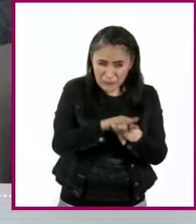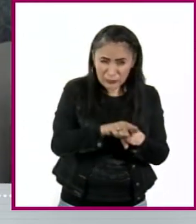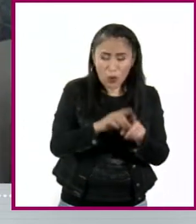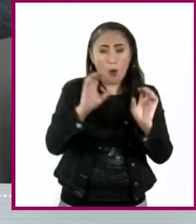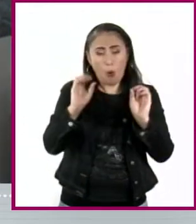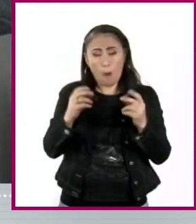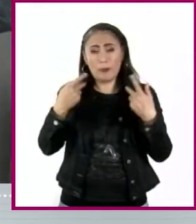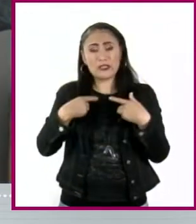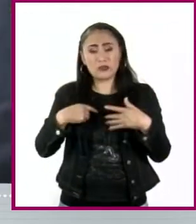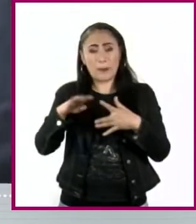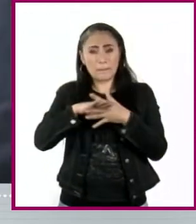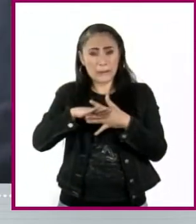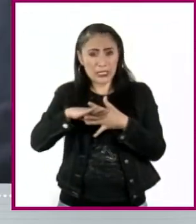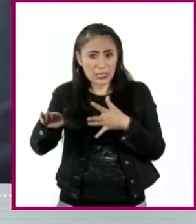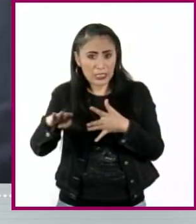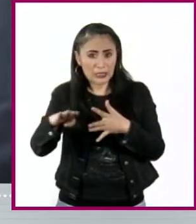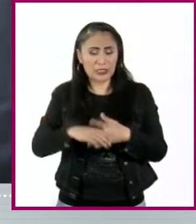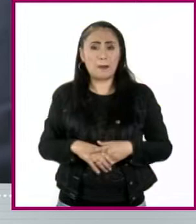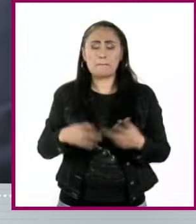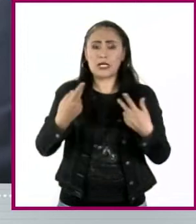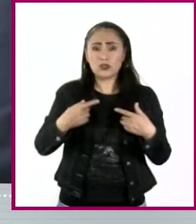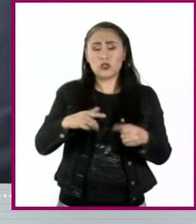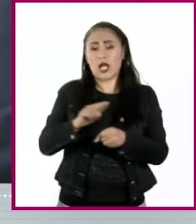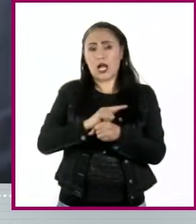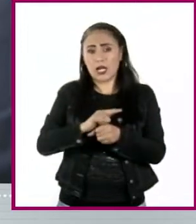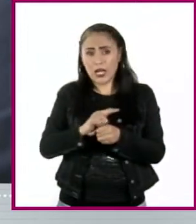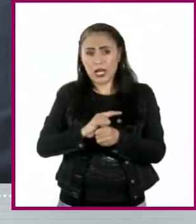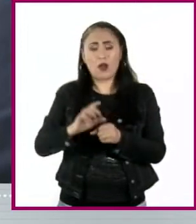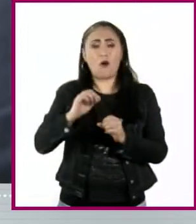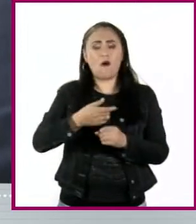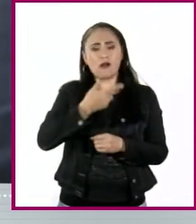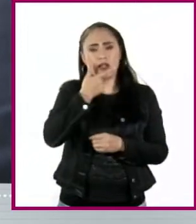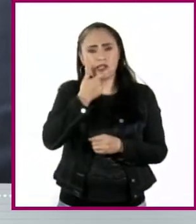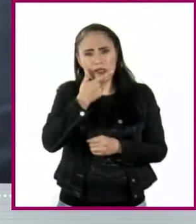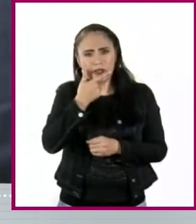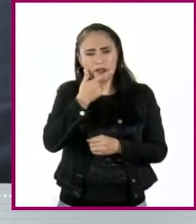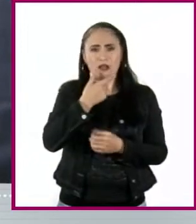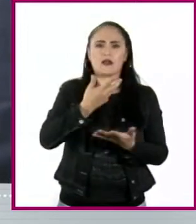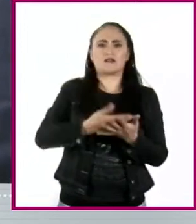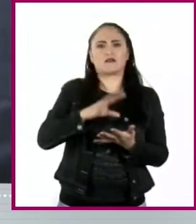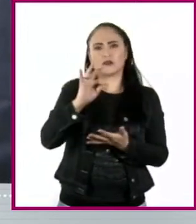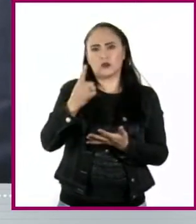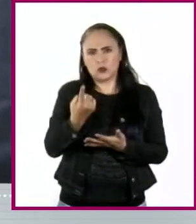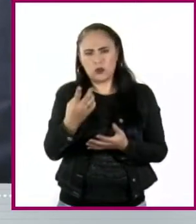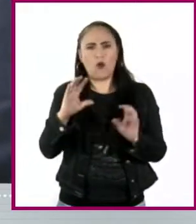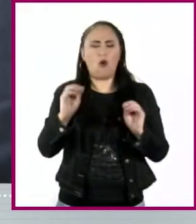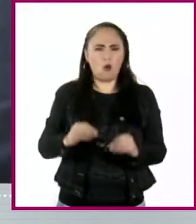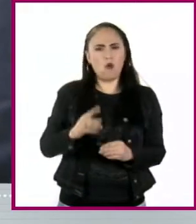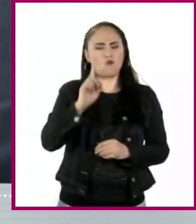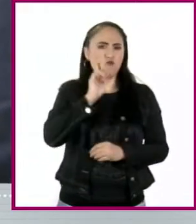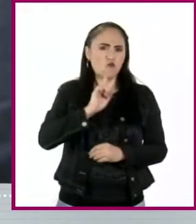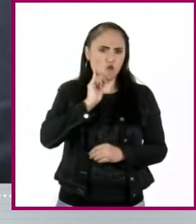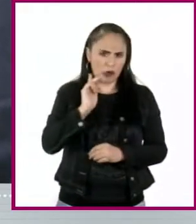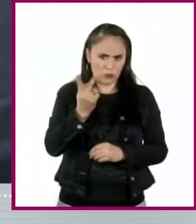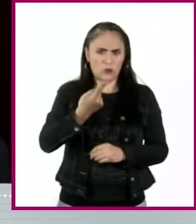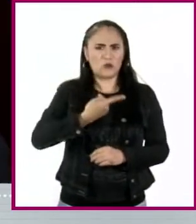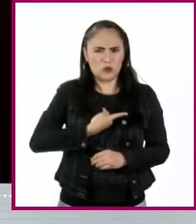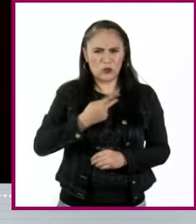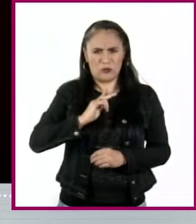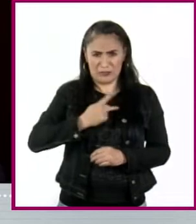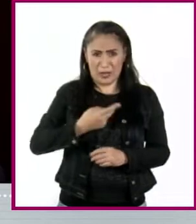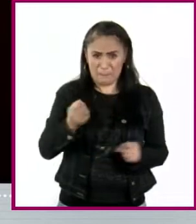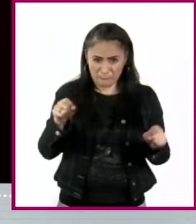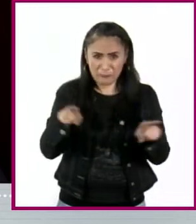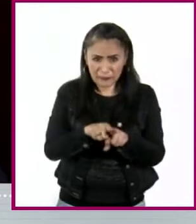persona migrante si se es una persona gay o lesbiana o si se es una mujer trans. ¿Y a qué nos referimos con el enfoque de interseccional?